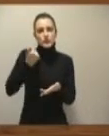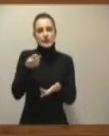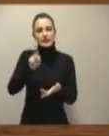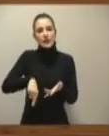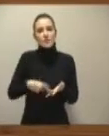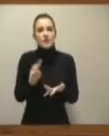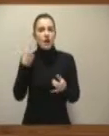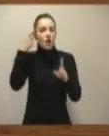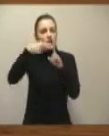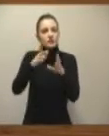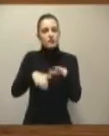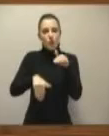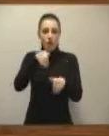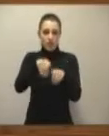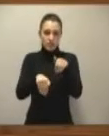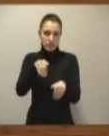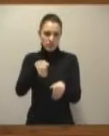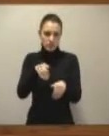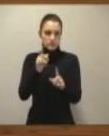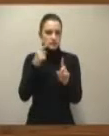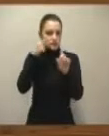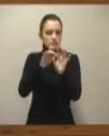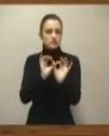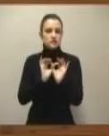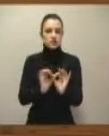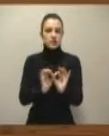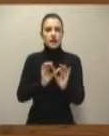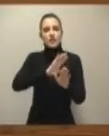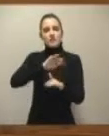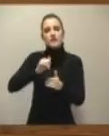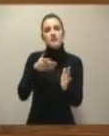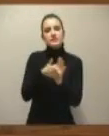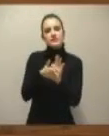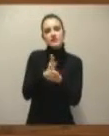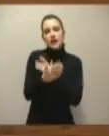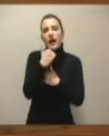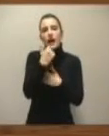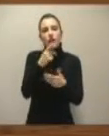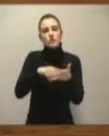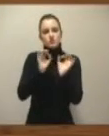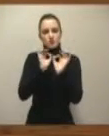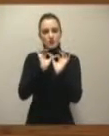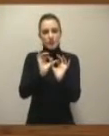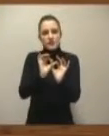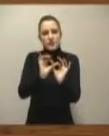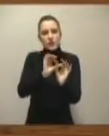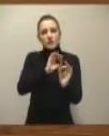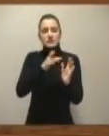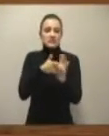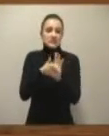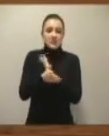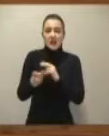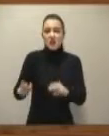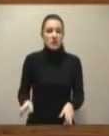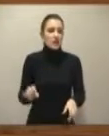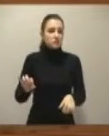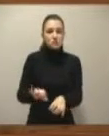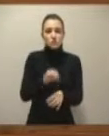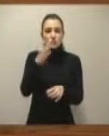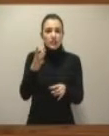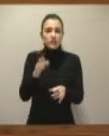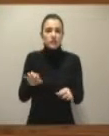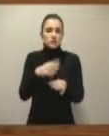pura y simplemente por eso, que convierte una circunstancia particular en una suerte de causa general carente